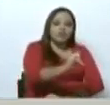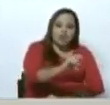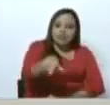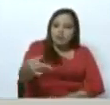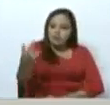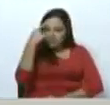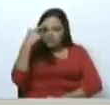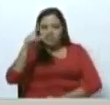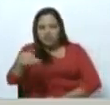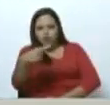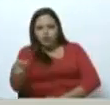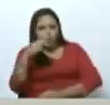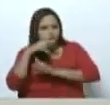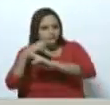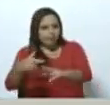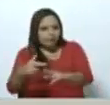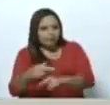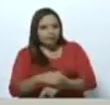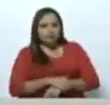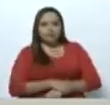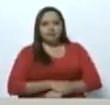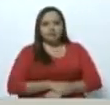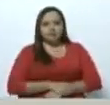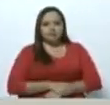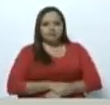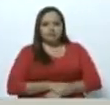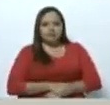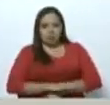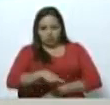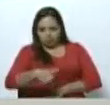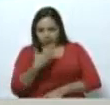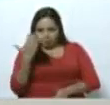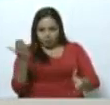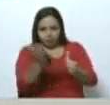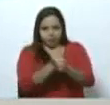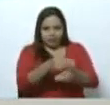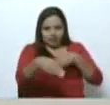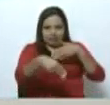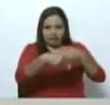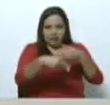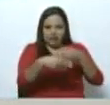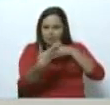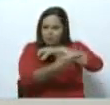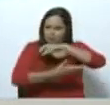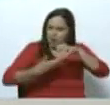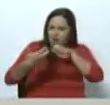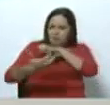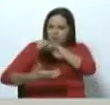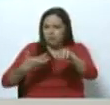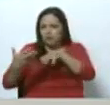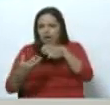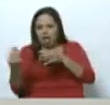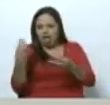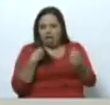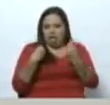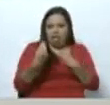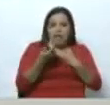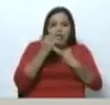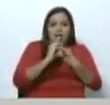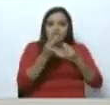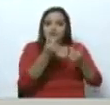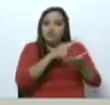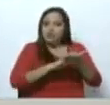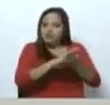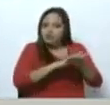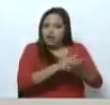seguimiento. Y la prueba está, uno lo puede ver en las redes sociales, pues cantidad de problemas que han sido solucionados de un día para otro. ¿Sabe